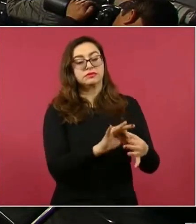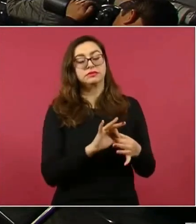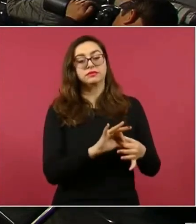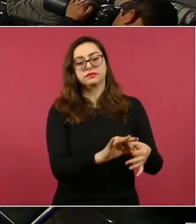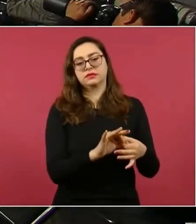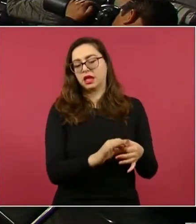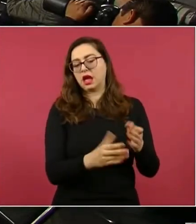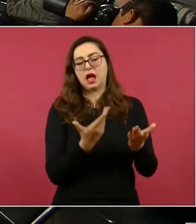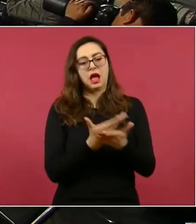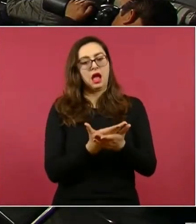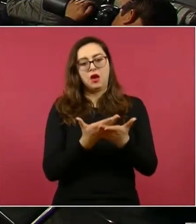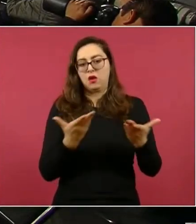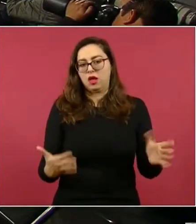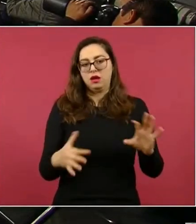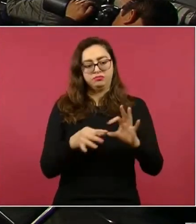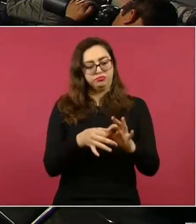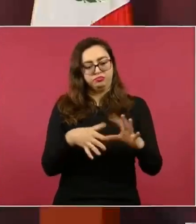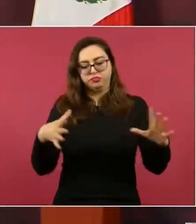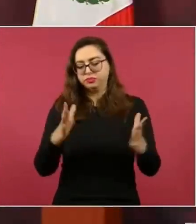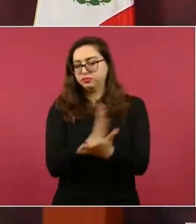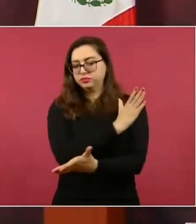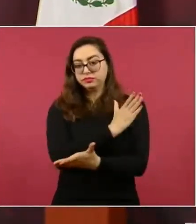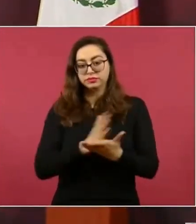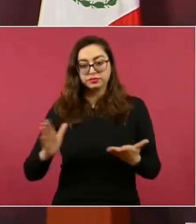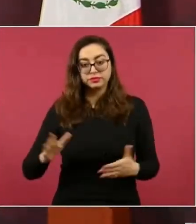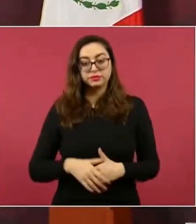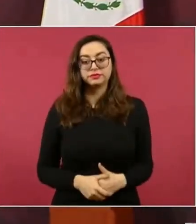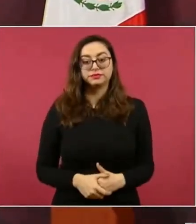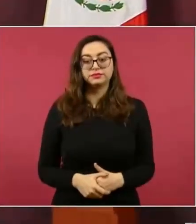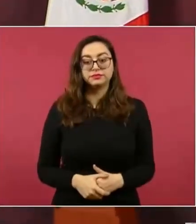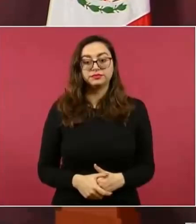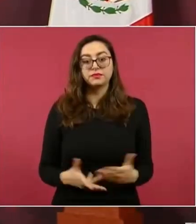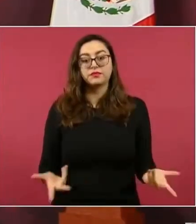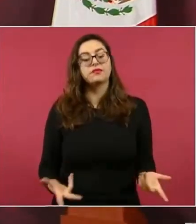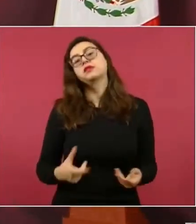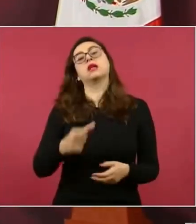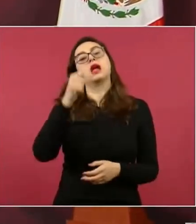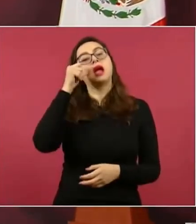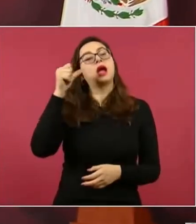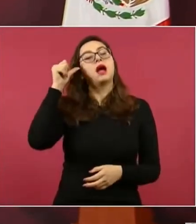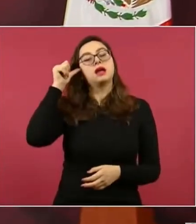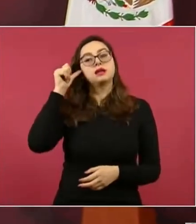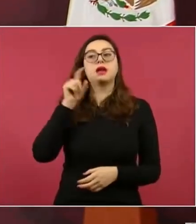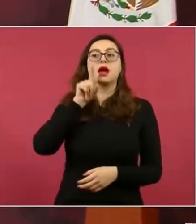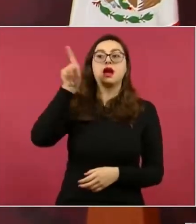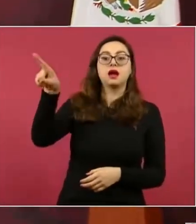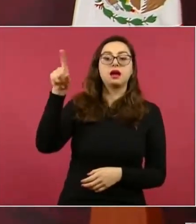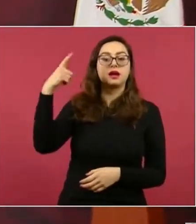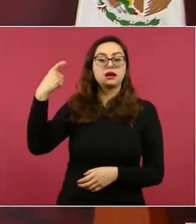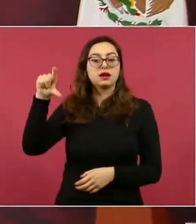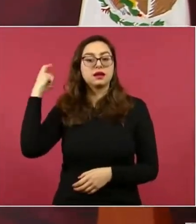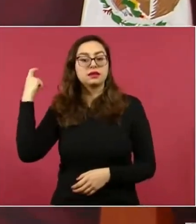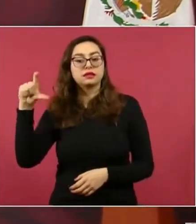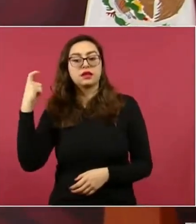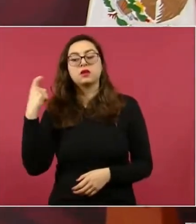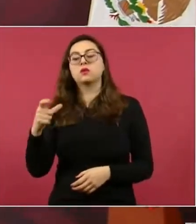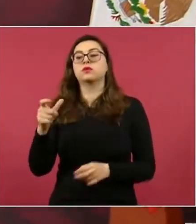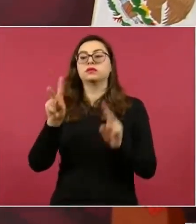Ayer hablábamos de eso, recordando la Constitución del 17, cómo en el